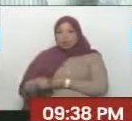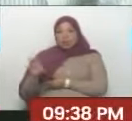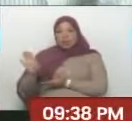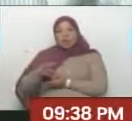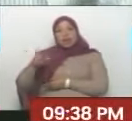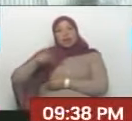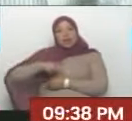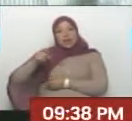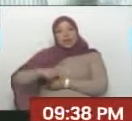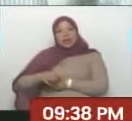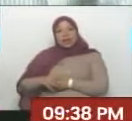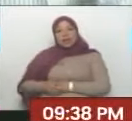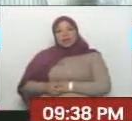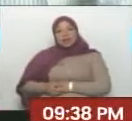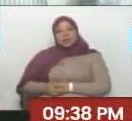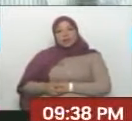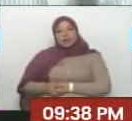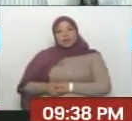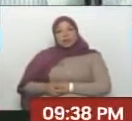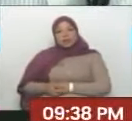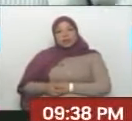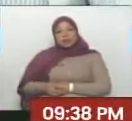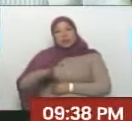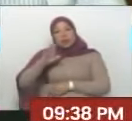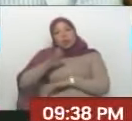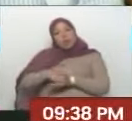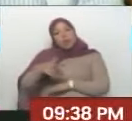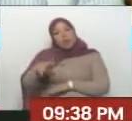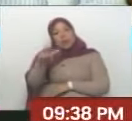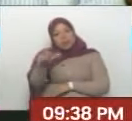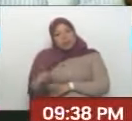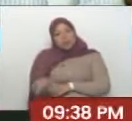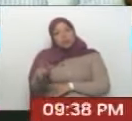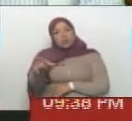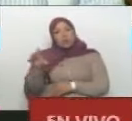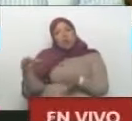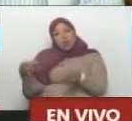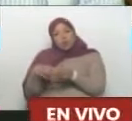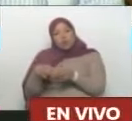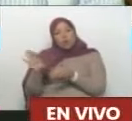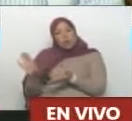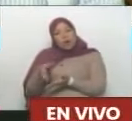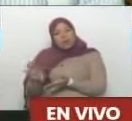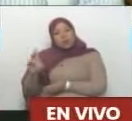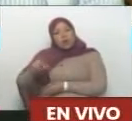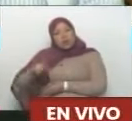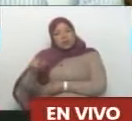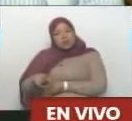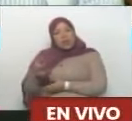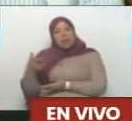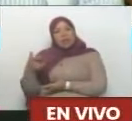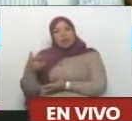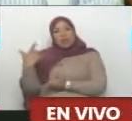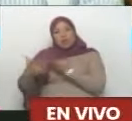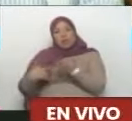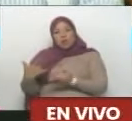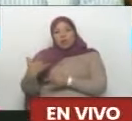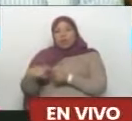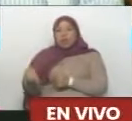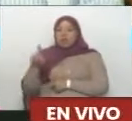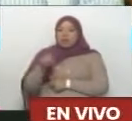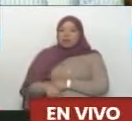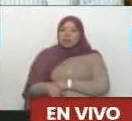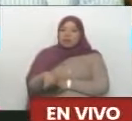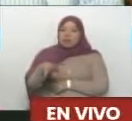canción necesaria, porque en esa palabra, acompañada de otra estética,